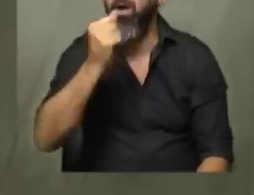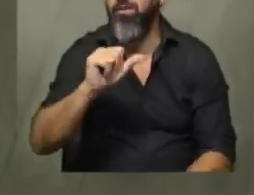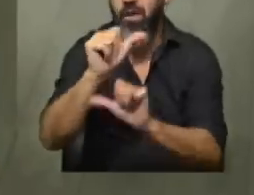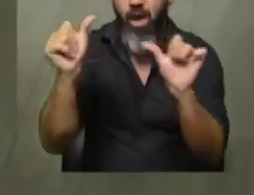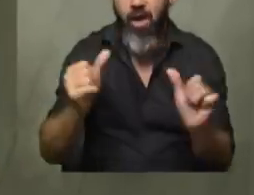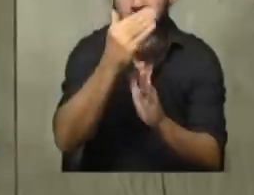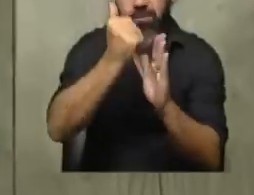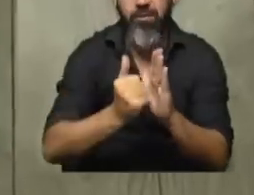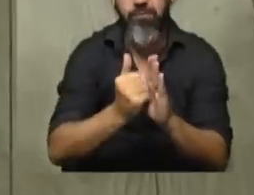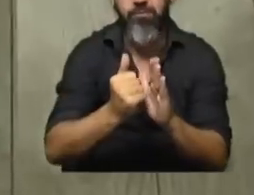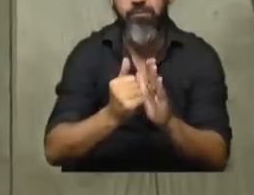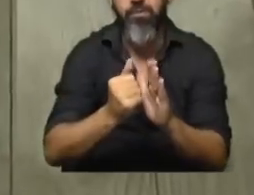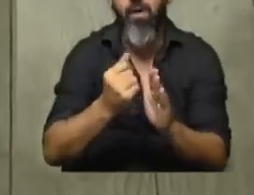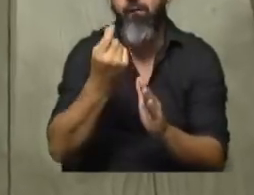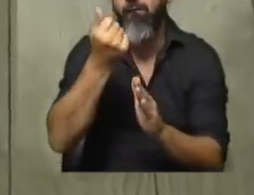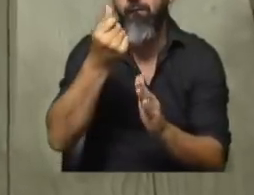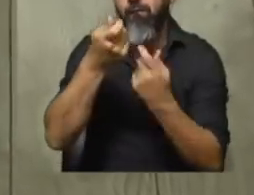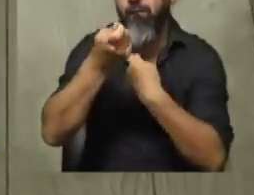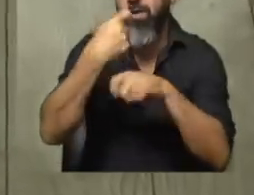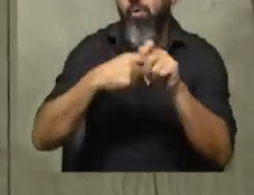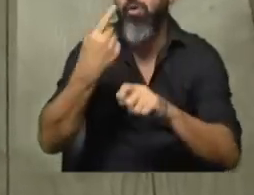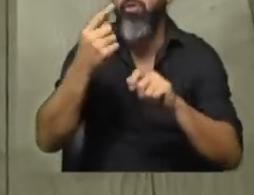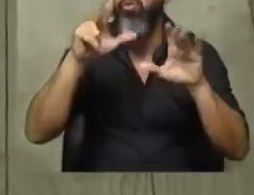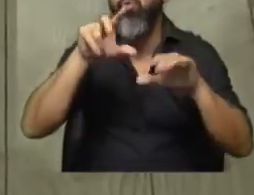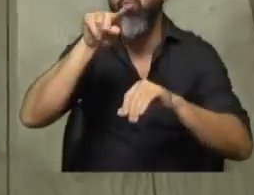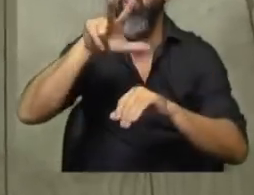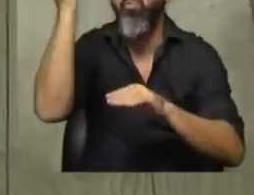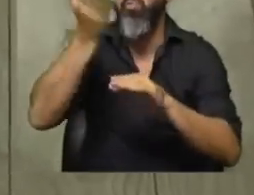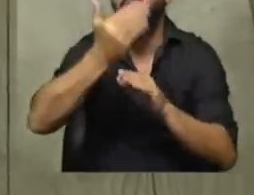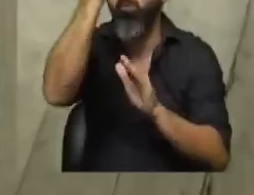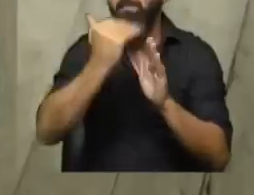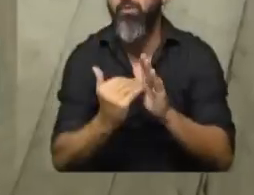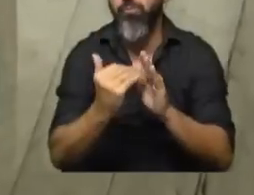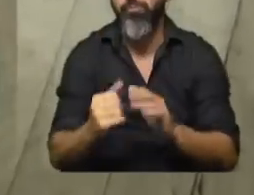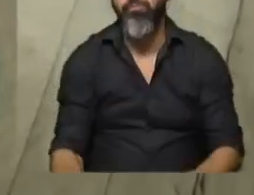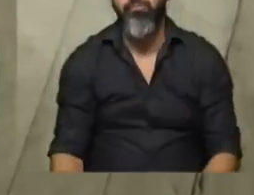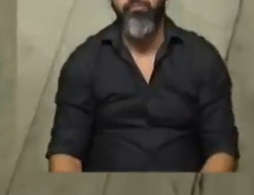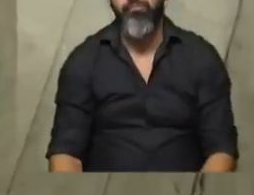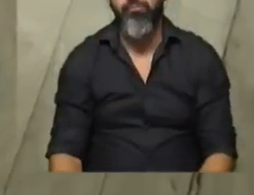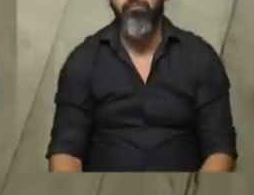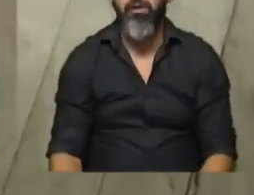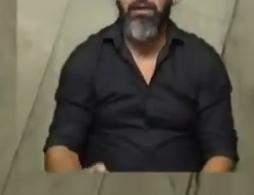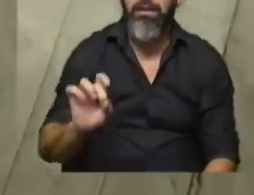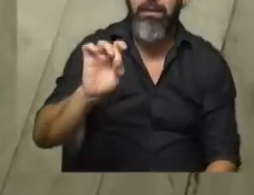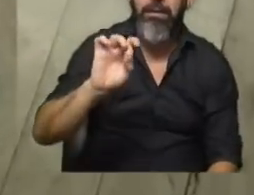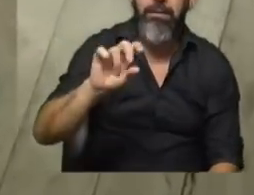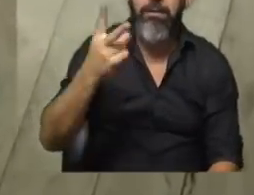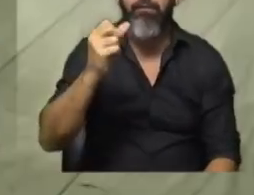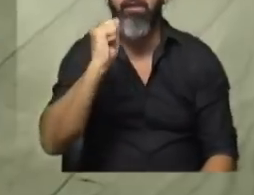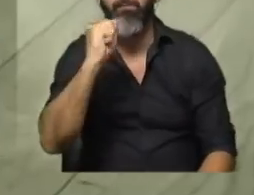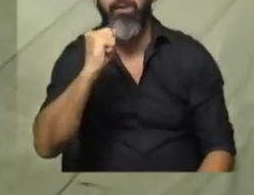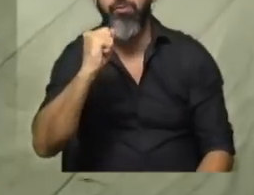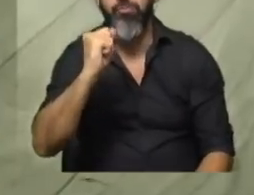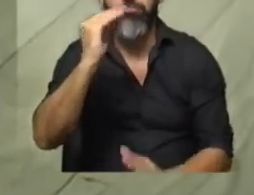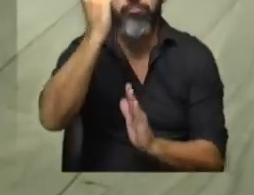aplicar hay que ver que sobre el precio del venta tiene un 18,3% menos que sería casi entre 15 y 20 pesos que